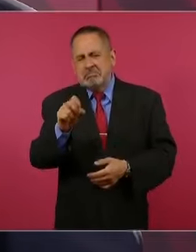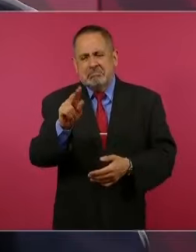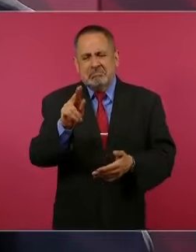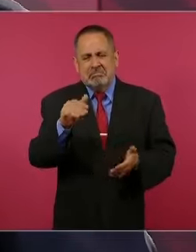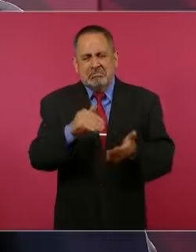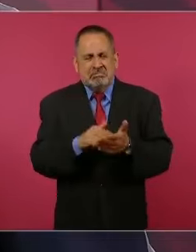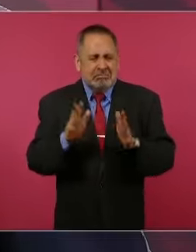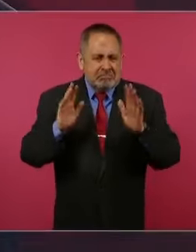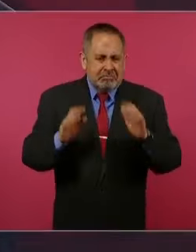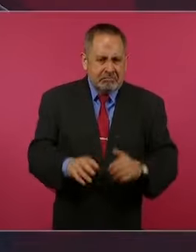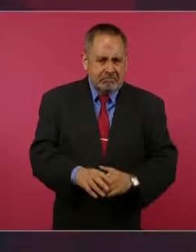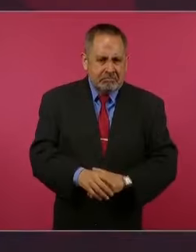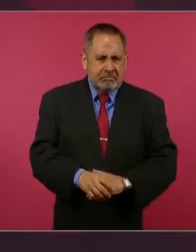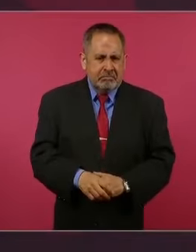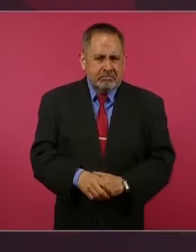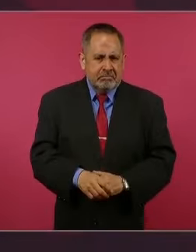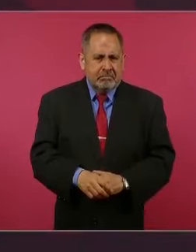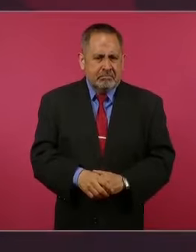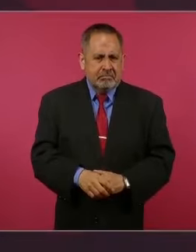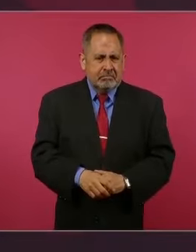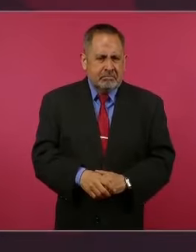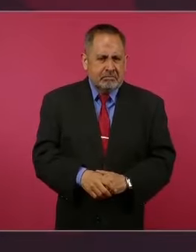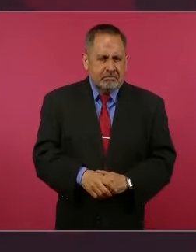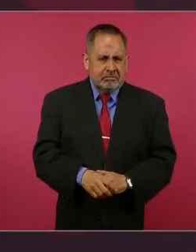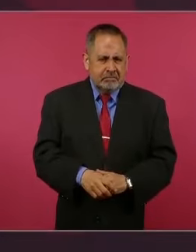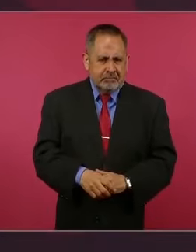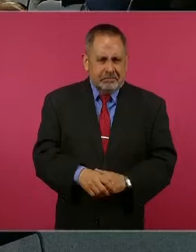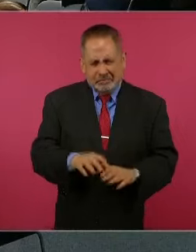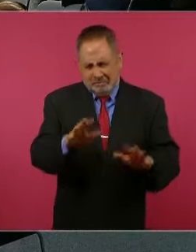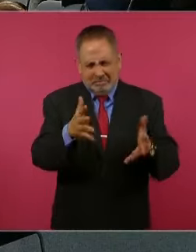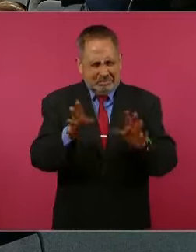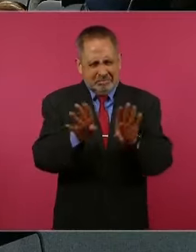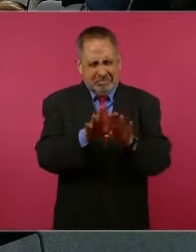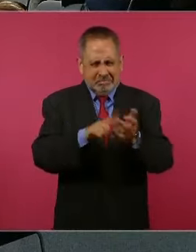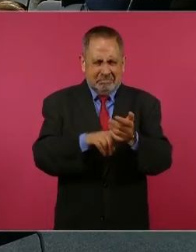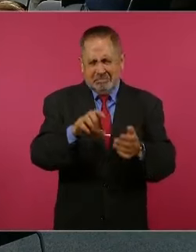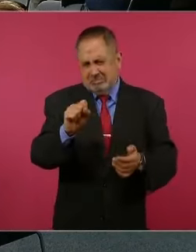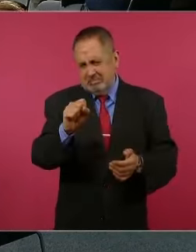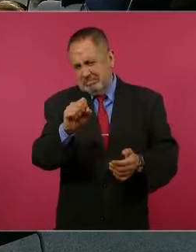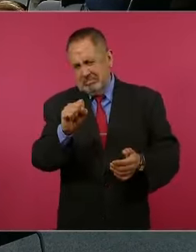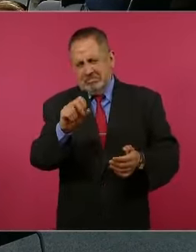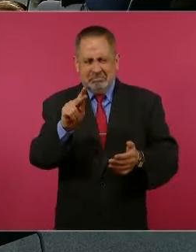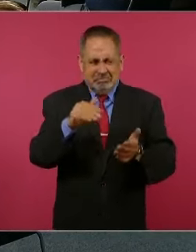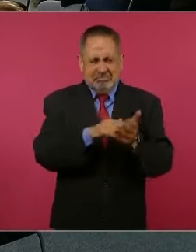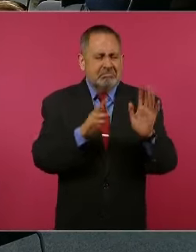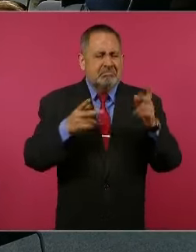80000 pesos este más o menos